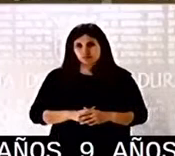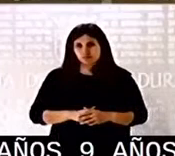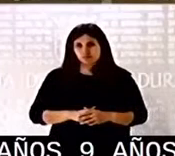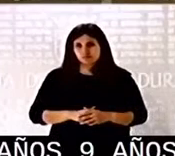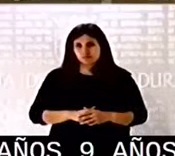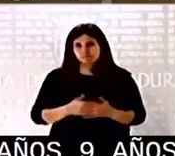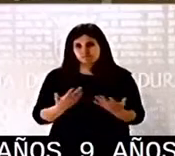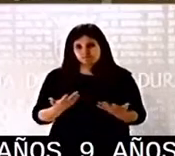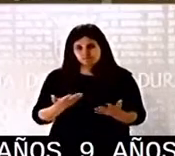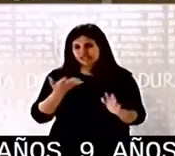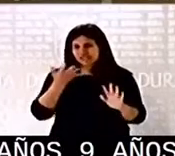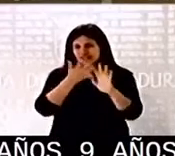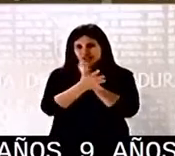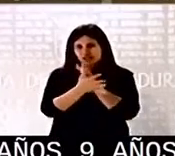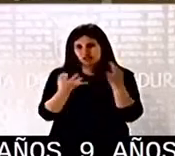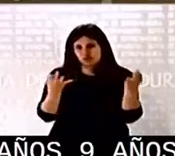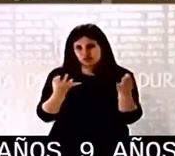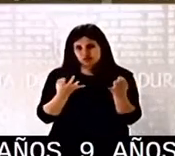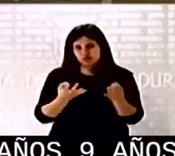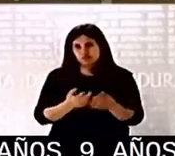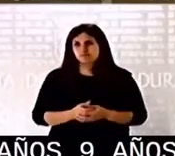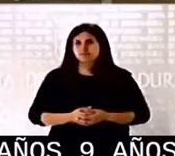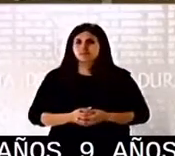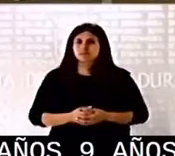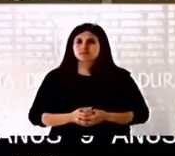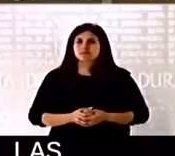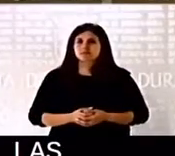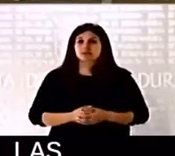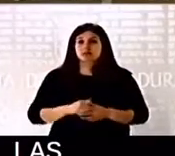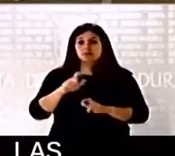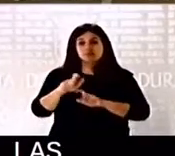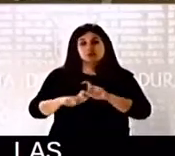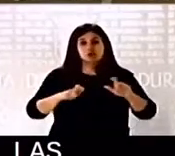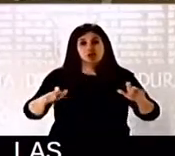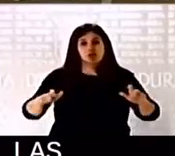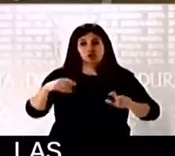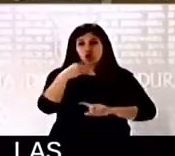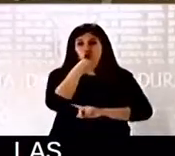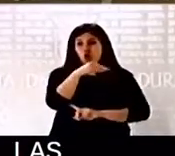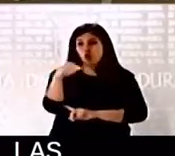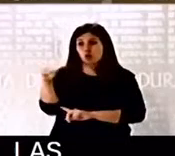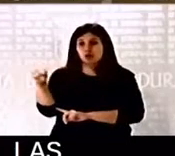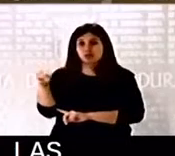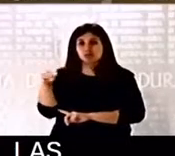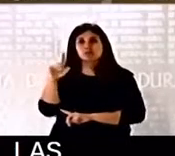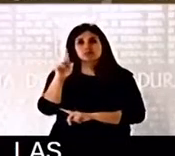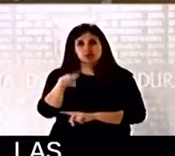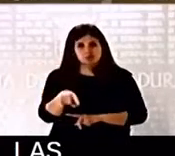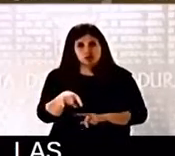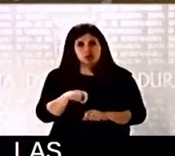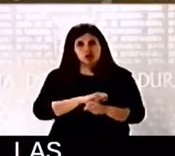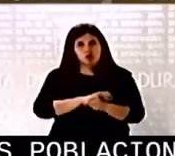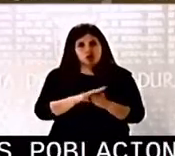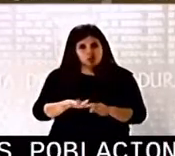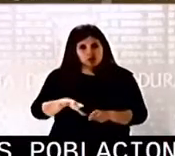Quiere decir que en las poblaciones más jóvenes también se dan casos graves.